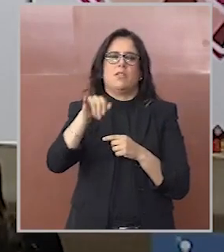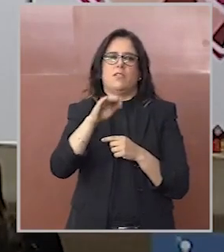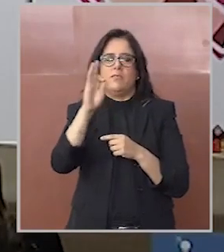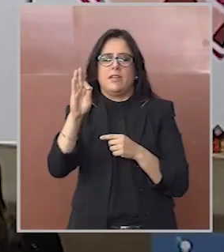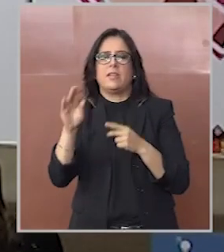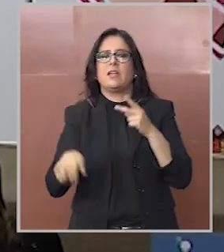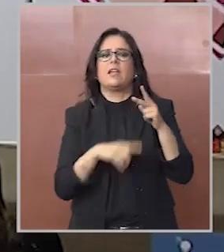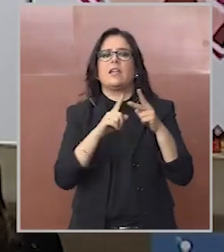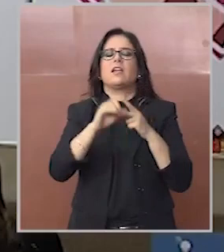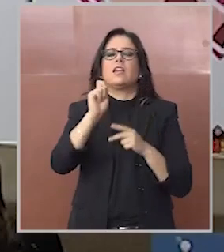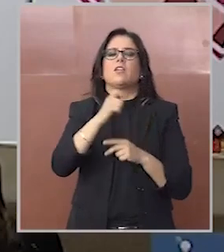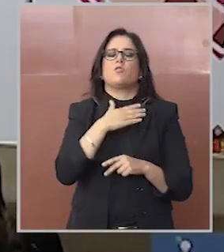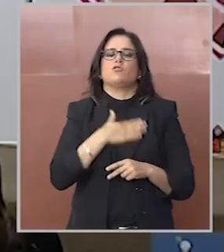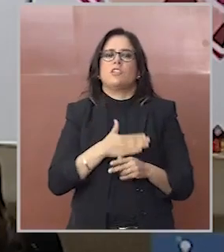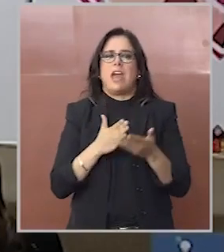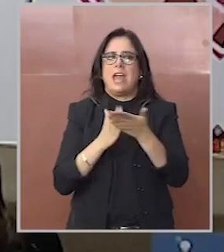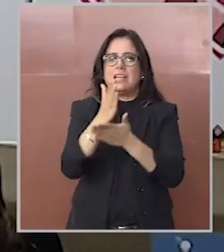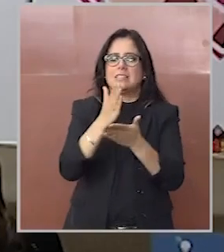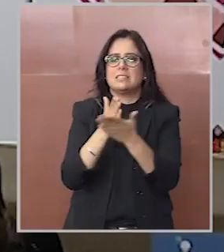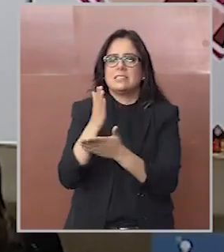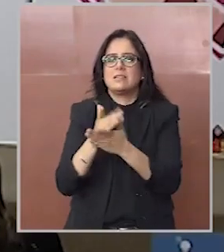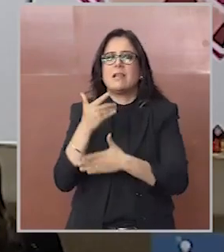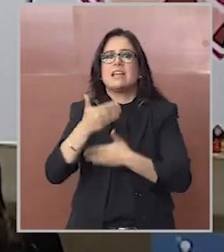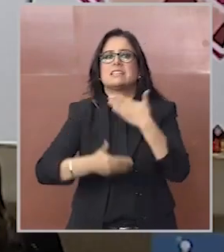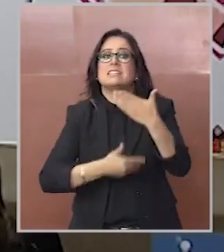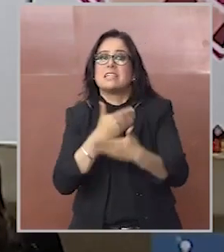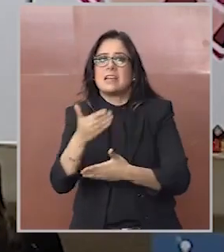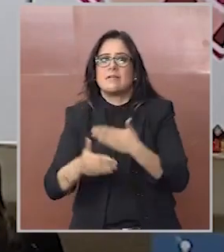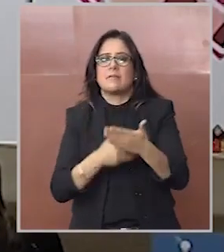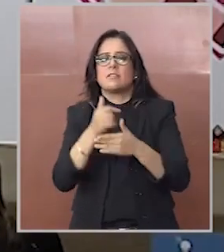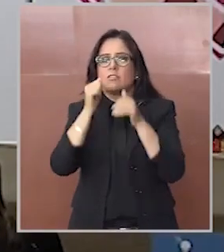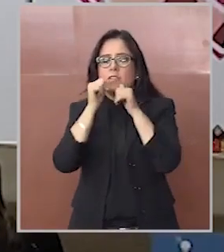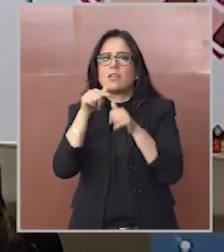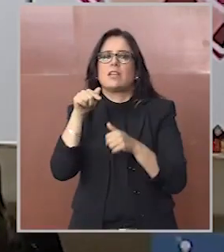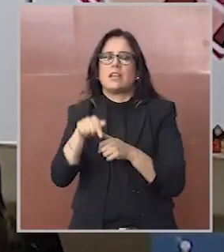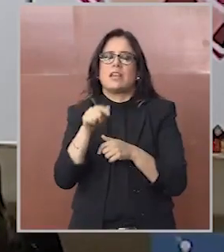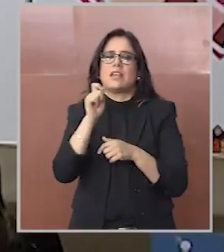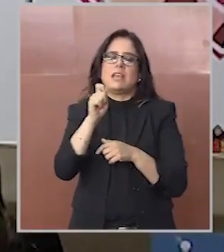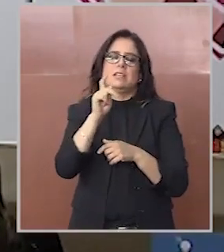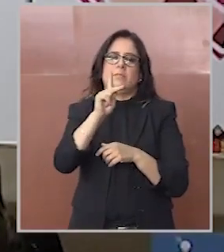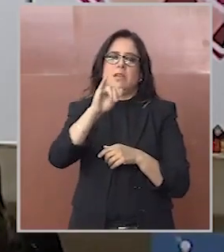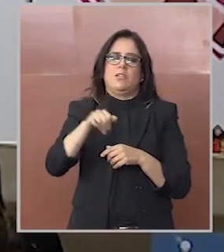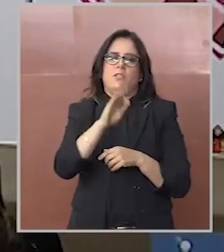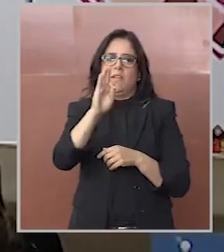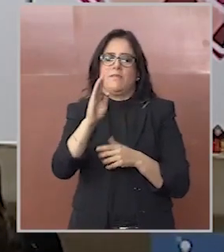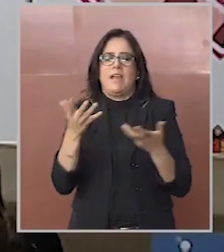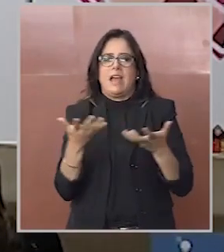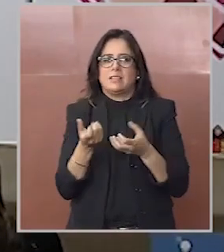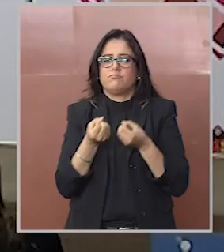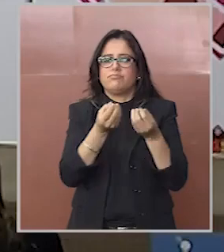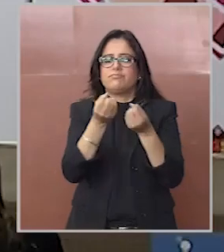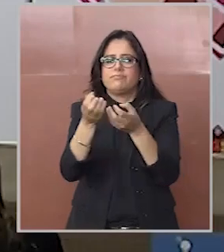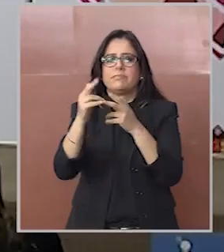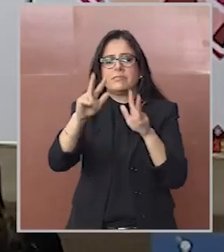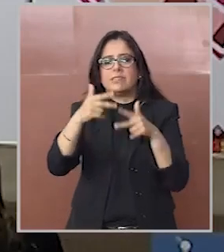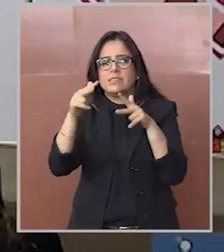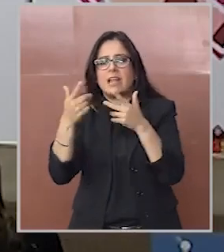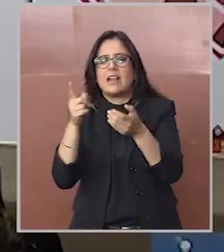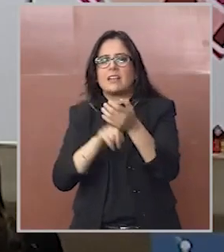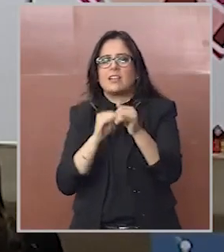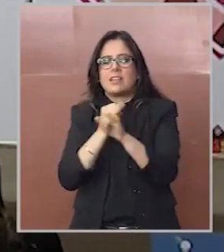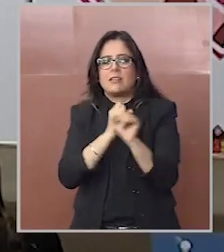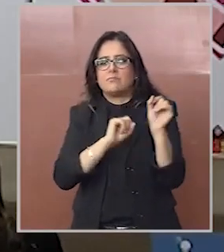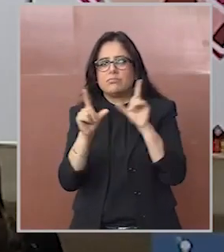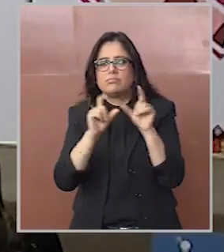federación otra sobre justicia Federal accesible que tiene que ver con los Servicios que presta el poder judicial en línea principalmente